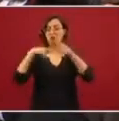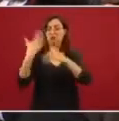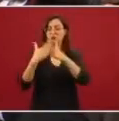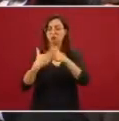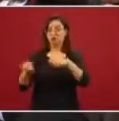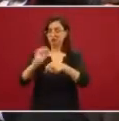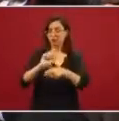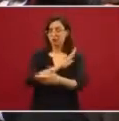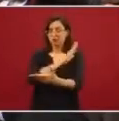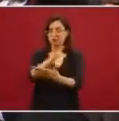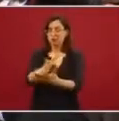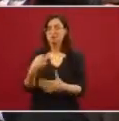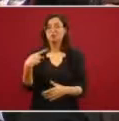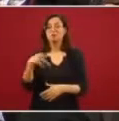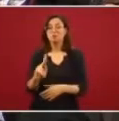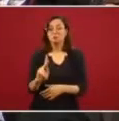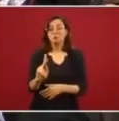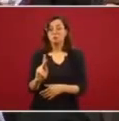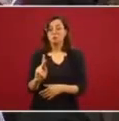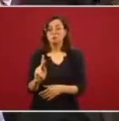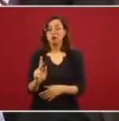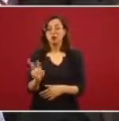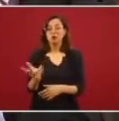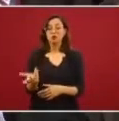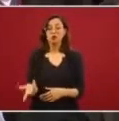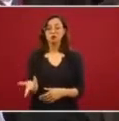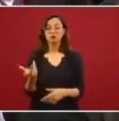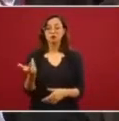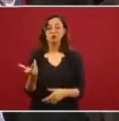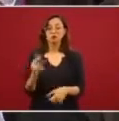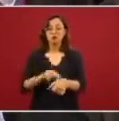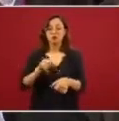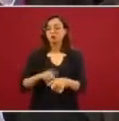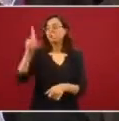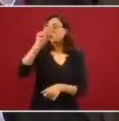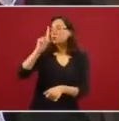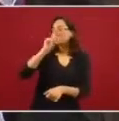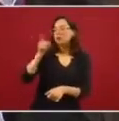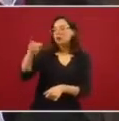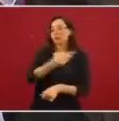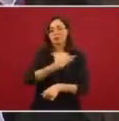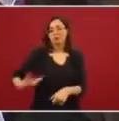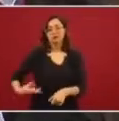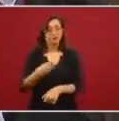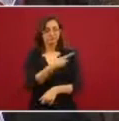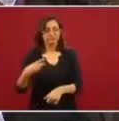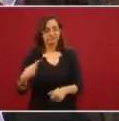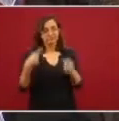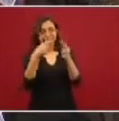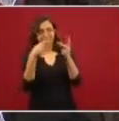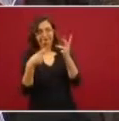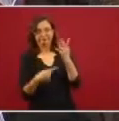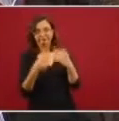semana pero en el caso de propiamente médico cuáles serían las recomendaciones que debe seguir el presidente precisamente